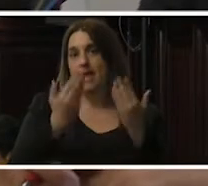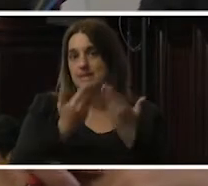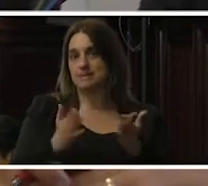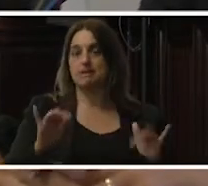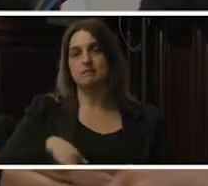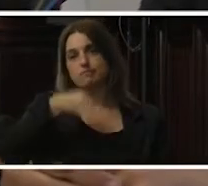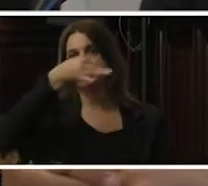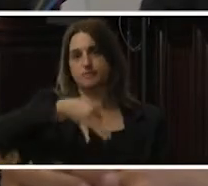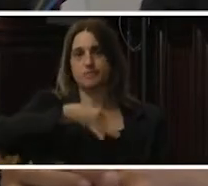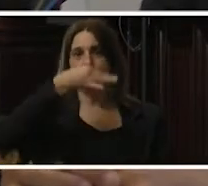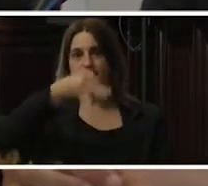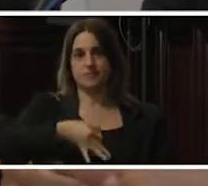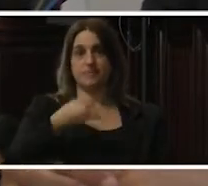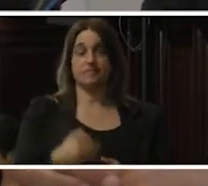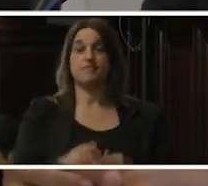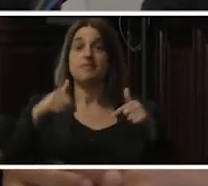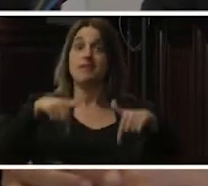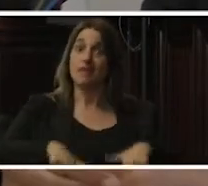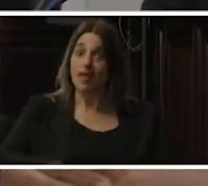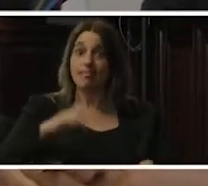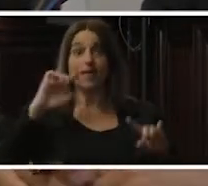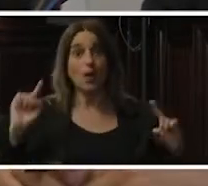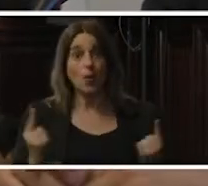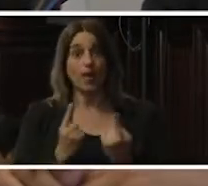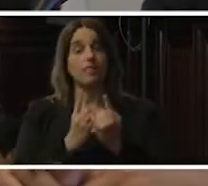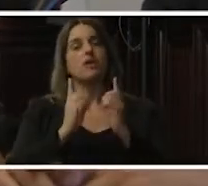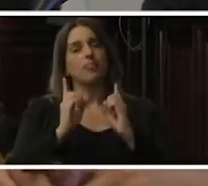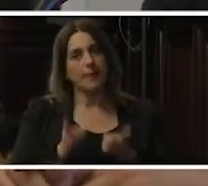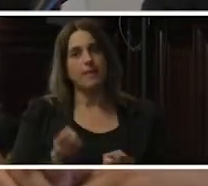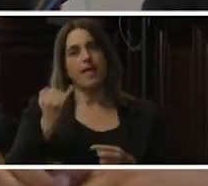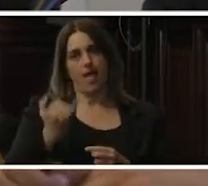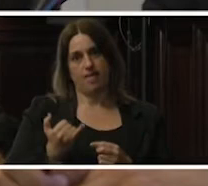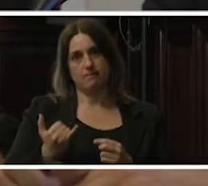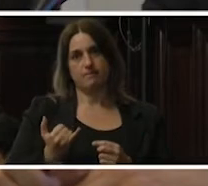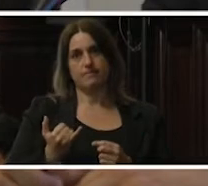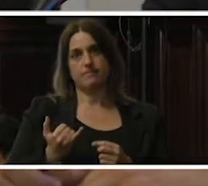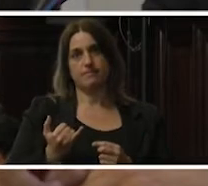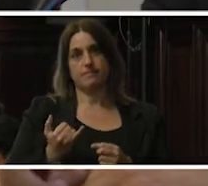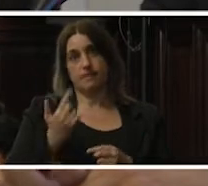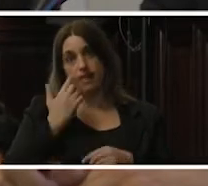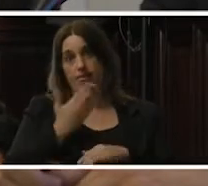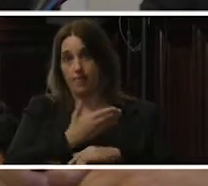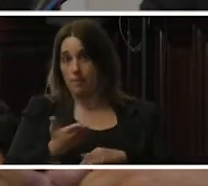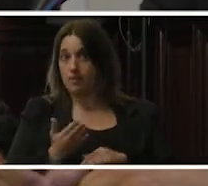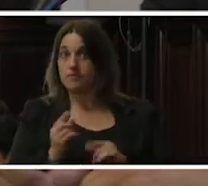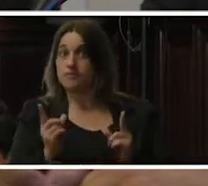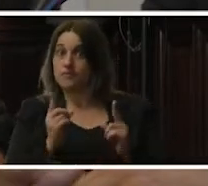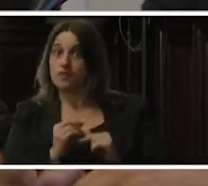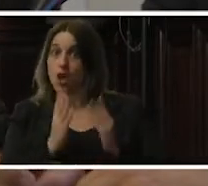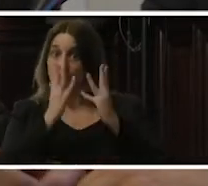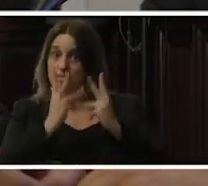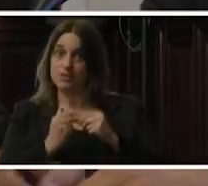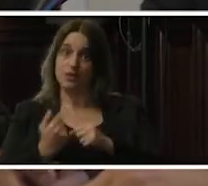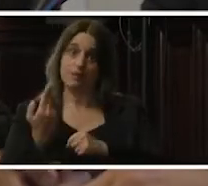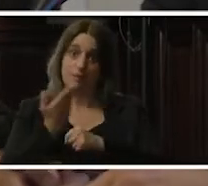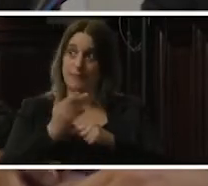exposición. Esta audiencia también va a contar, luego de la intervención de las organizaciones